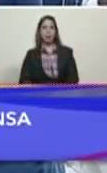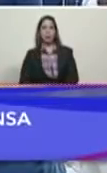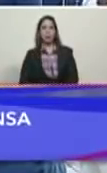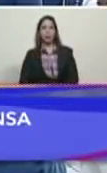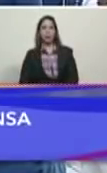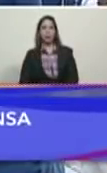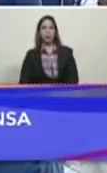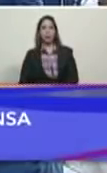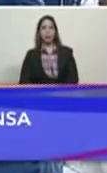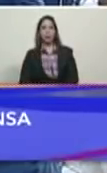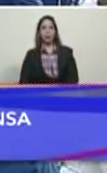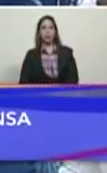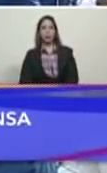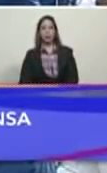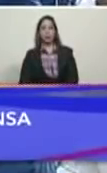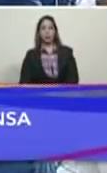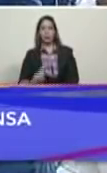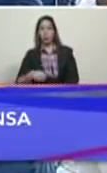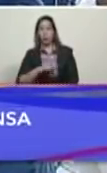Nuestra Armada Bolivariana,